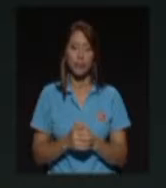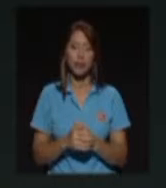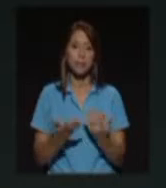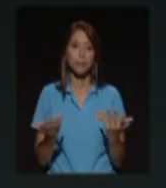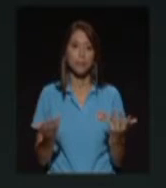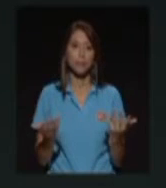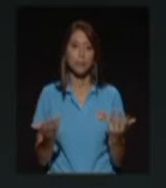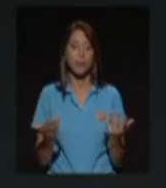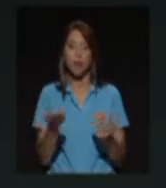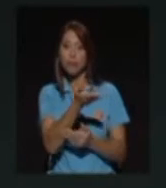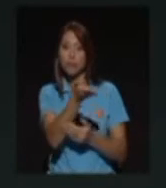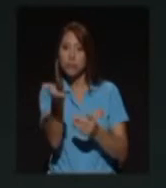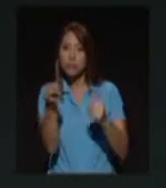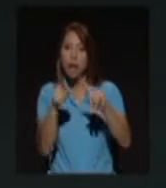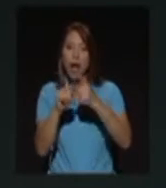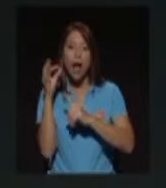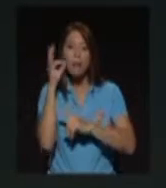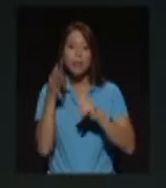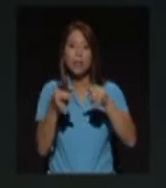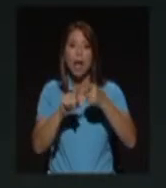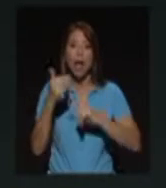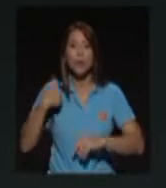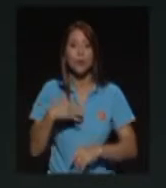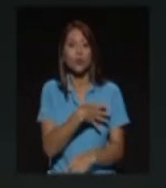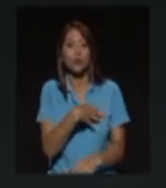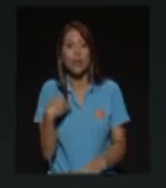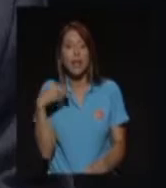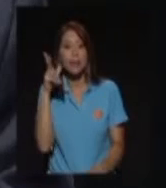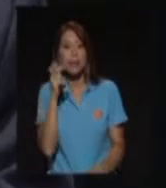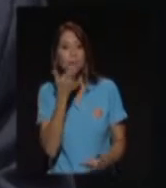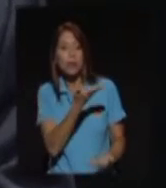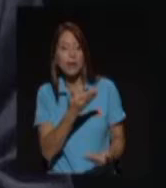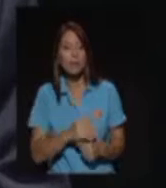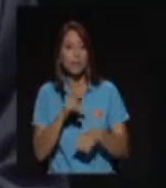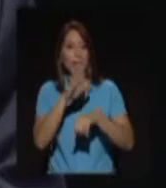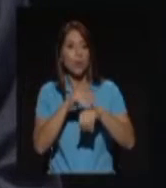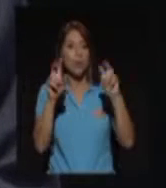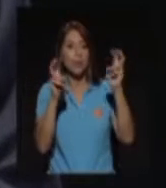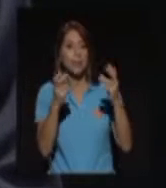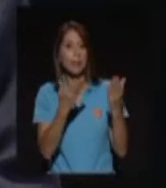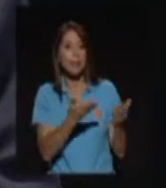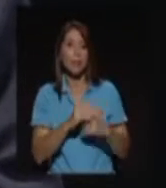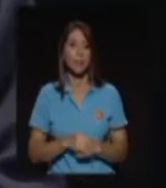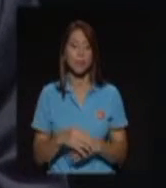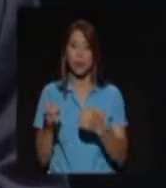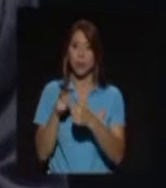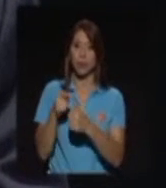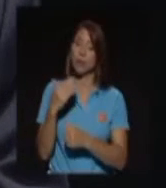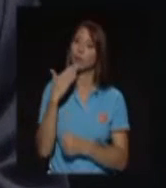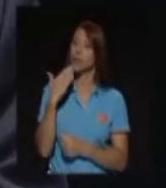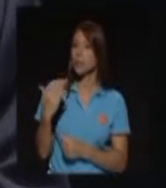no sé, a las amigas y amigos y a mí nos encantaría escucharle sobre ese tema. Bueno, primero muchas gracias